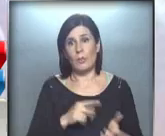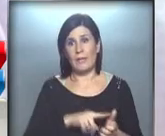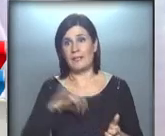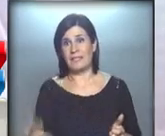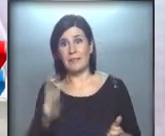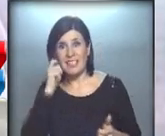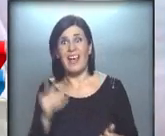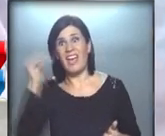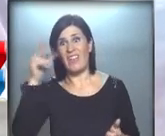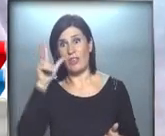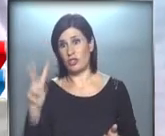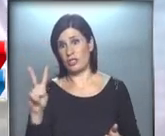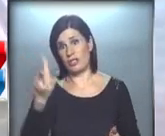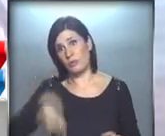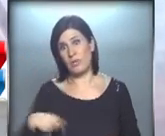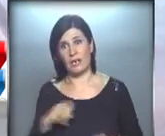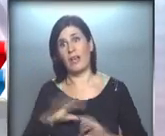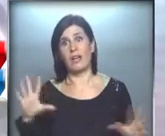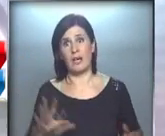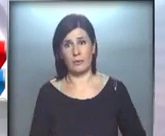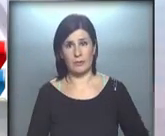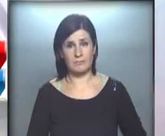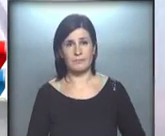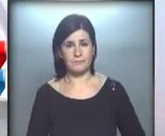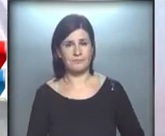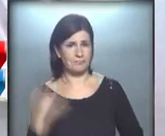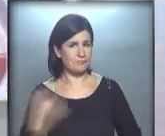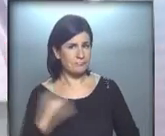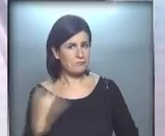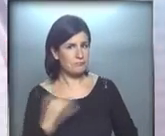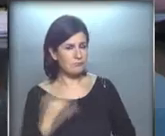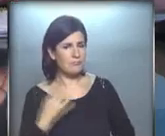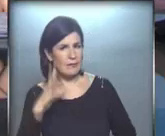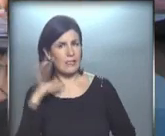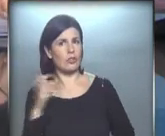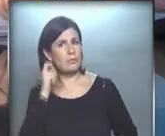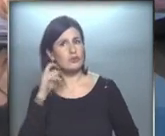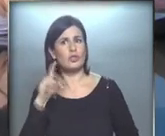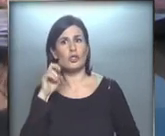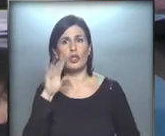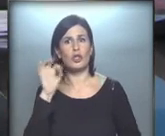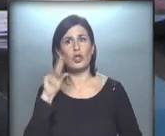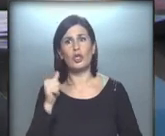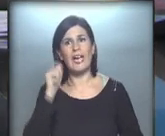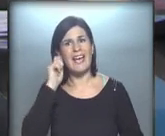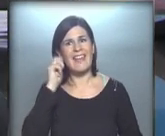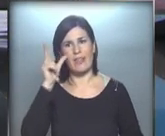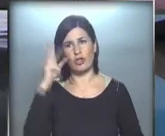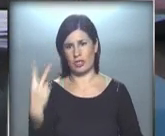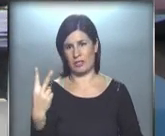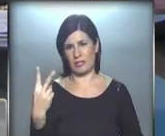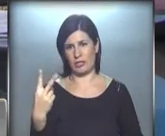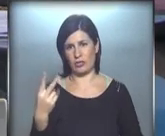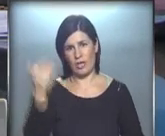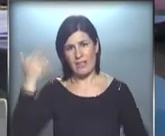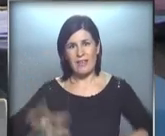ver con su avanzada edad de 82 años. Bien, Silvia, recordamos que Julio Grondona tenía 82 años, había